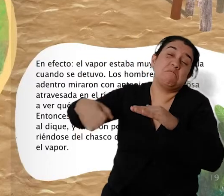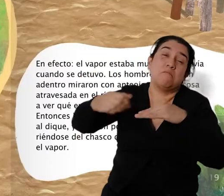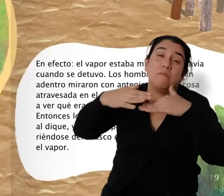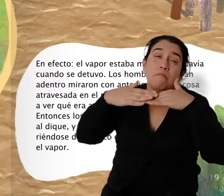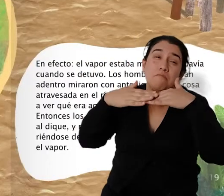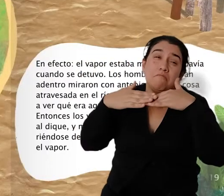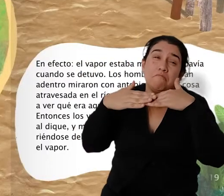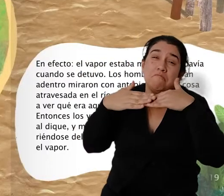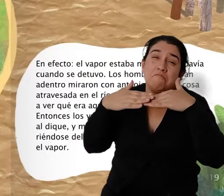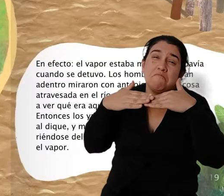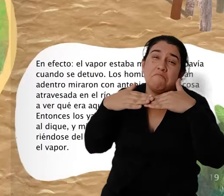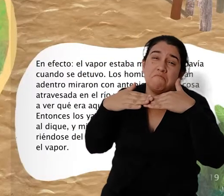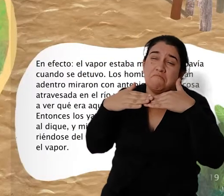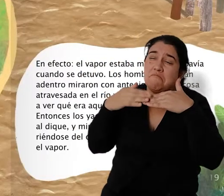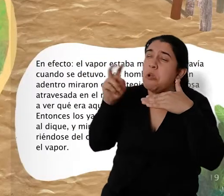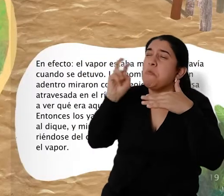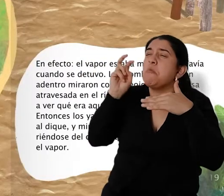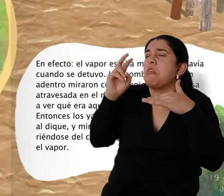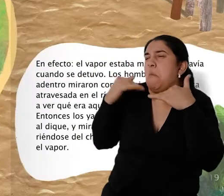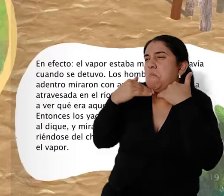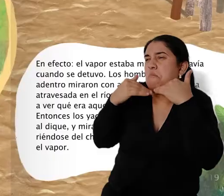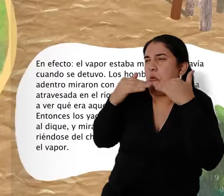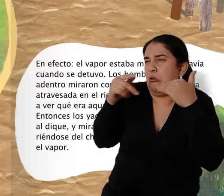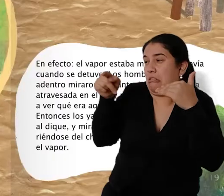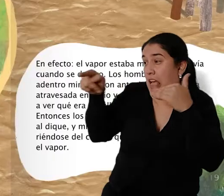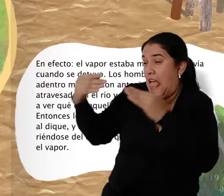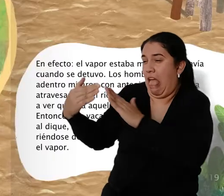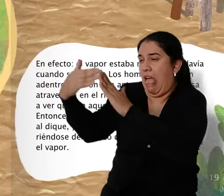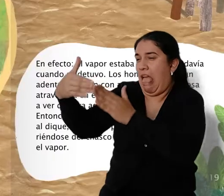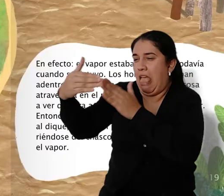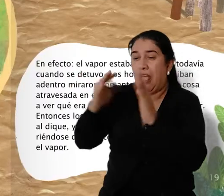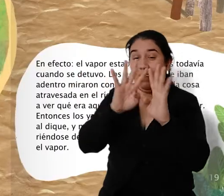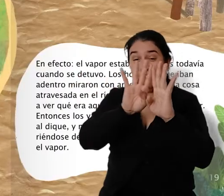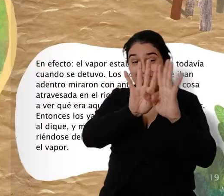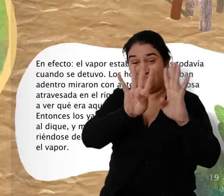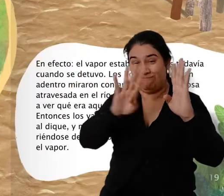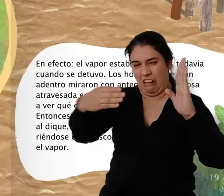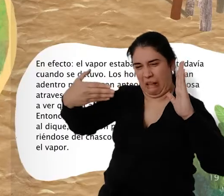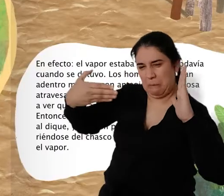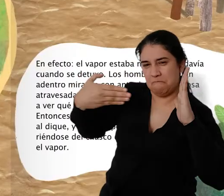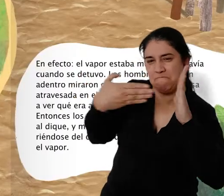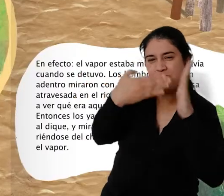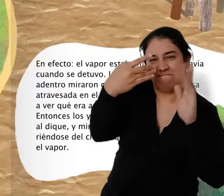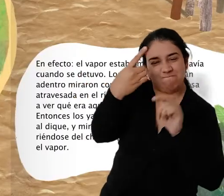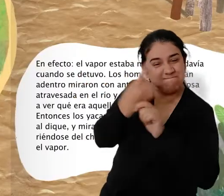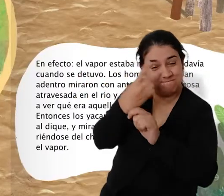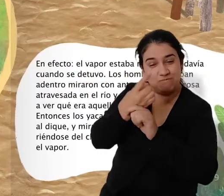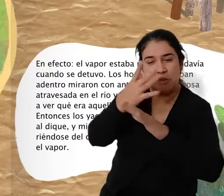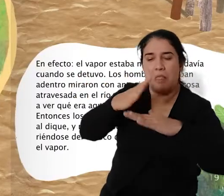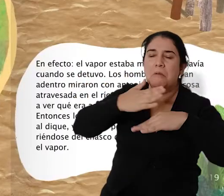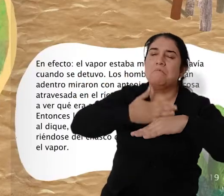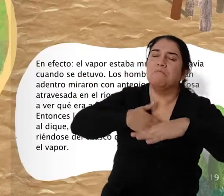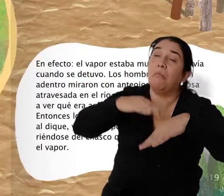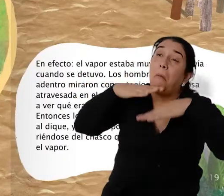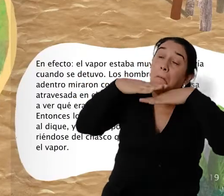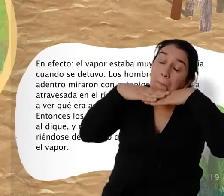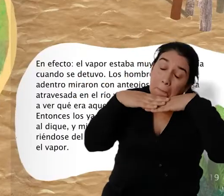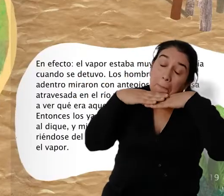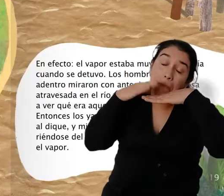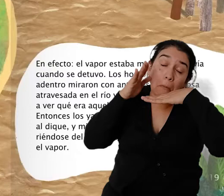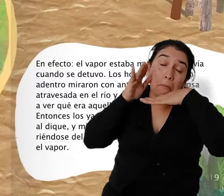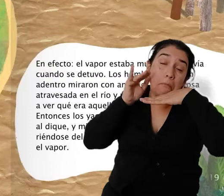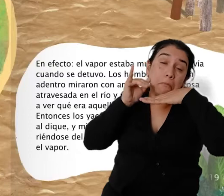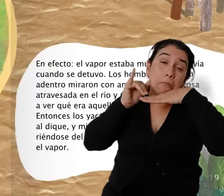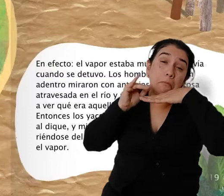todo el ruido que quisiera, por allí no iba a pasar. En efecto, el vapor estaba